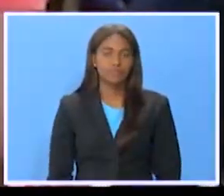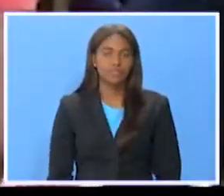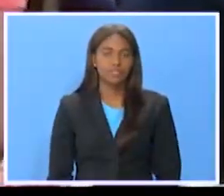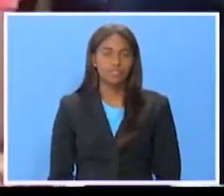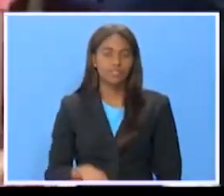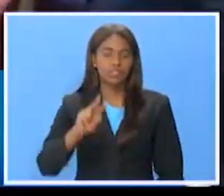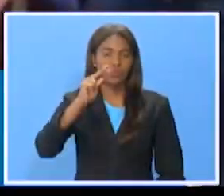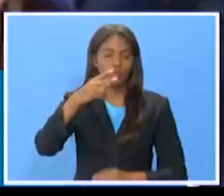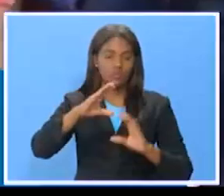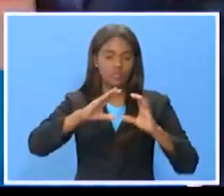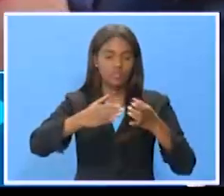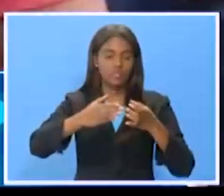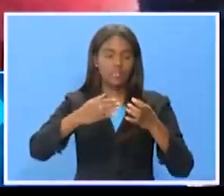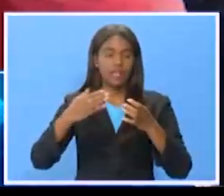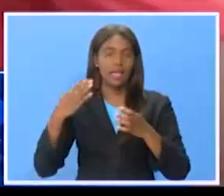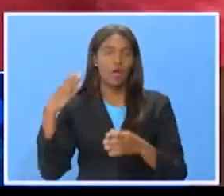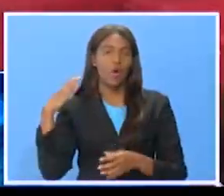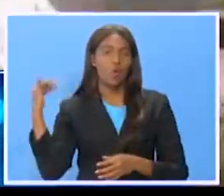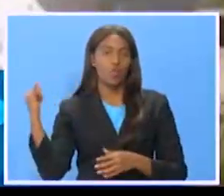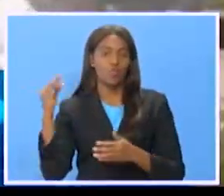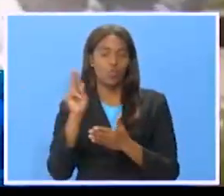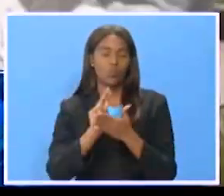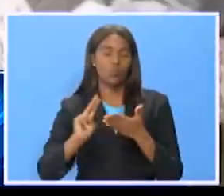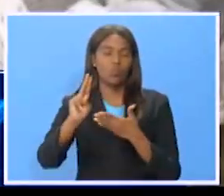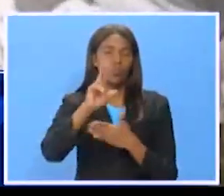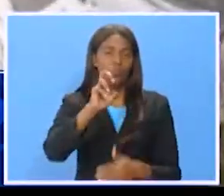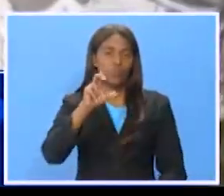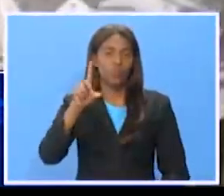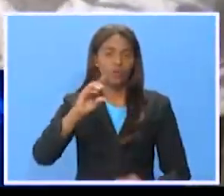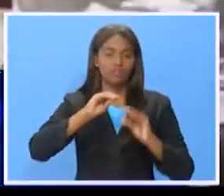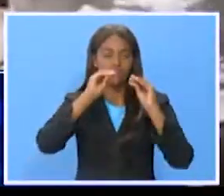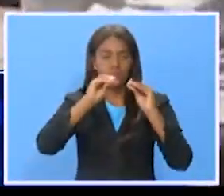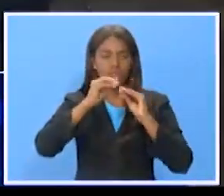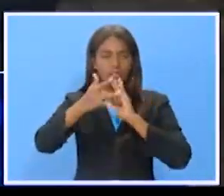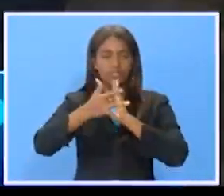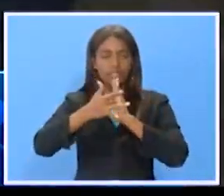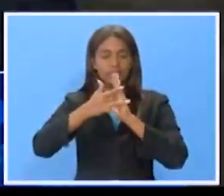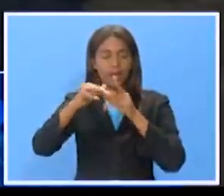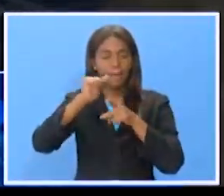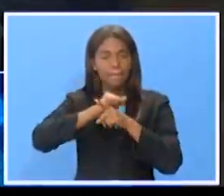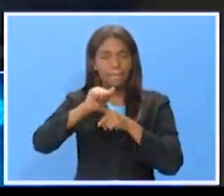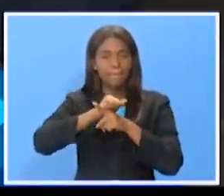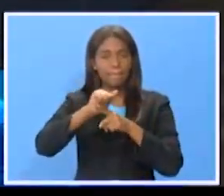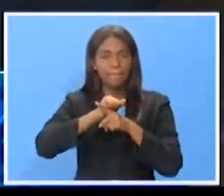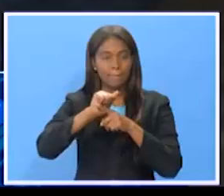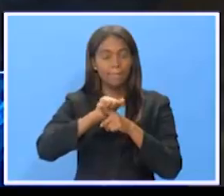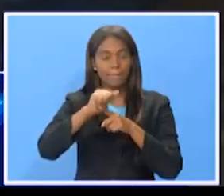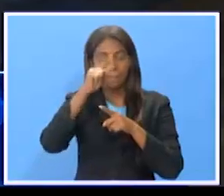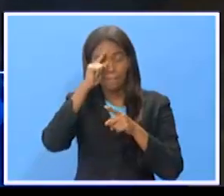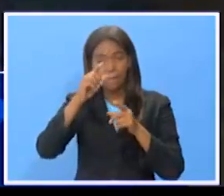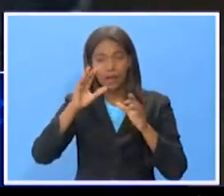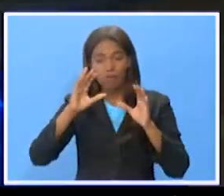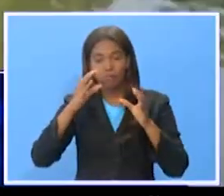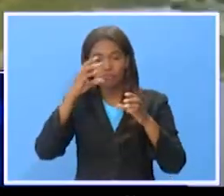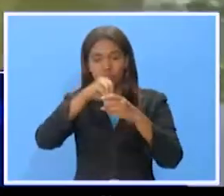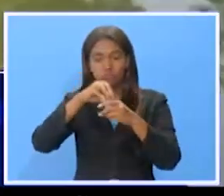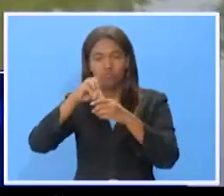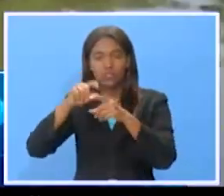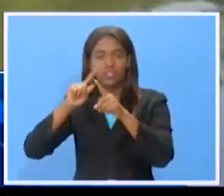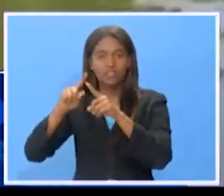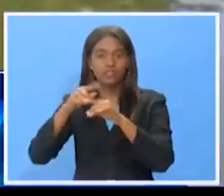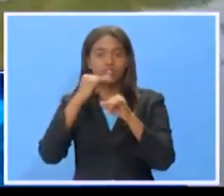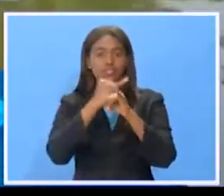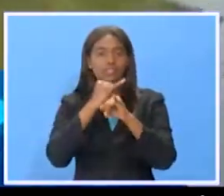UAS Cotuí imparte curso taller técnico práctico para la cría de tilapias con el concurso de varias instituciones como